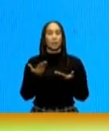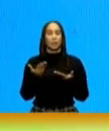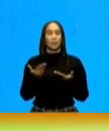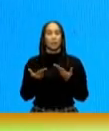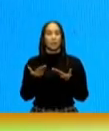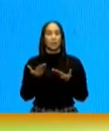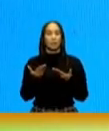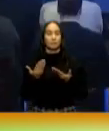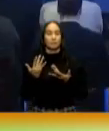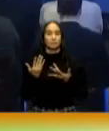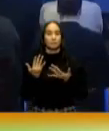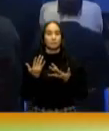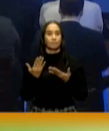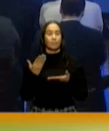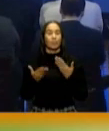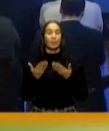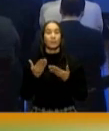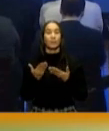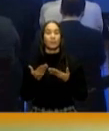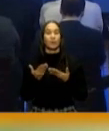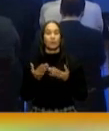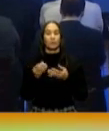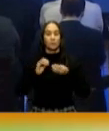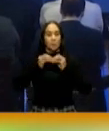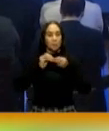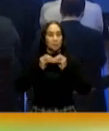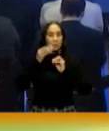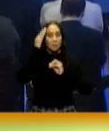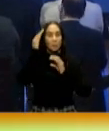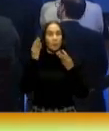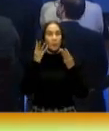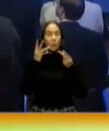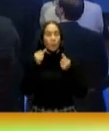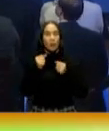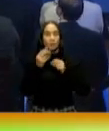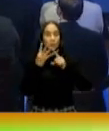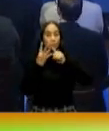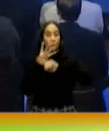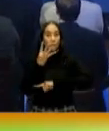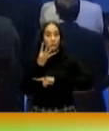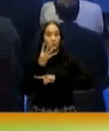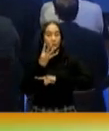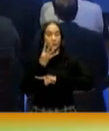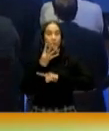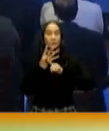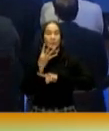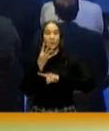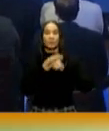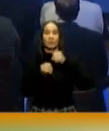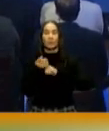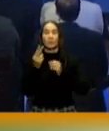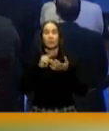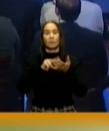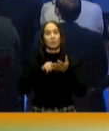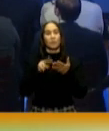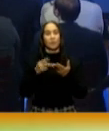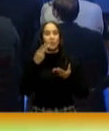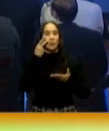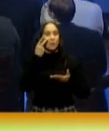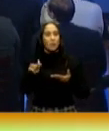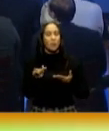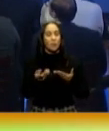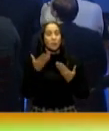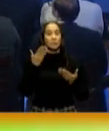meses de noviembre a diciembre cuando es el mayor trasiego de Divisas y teniendo